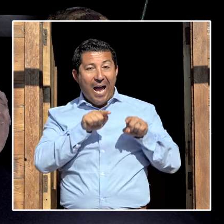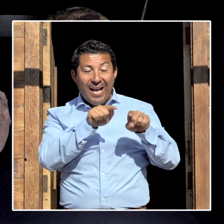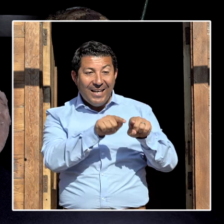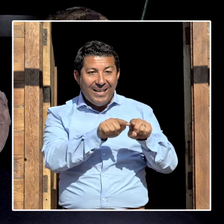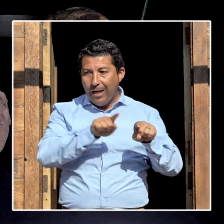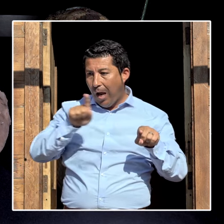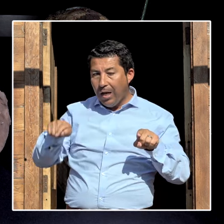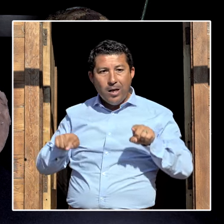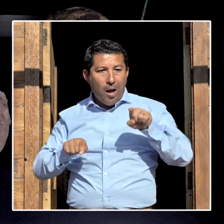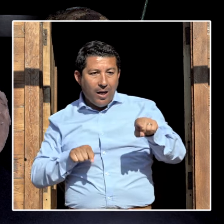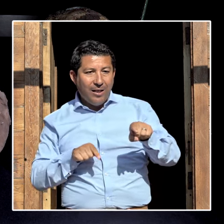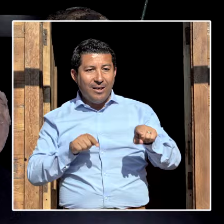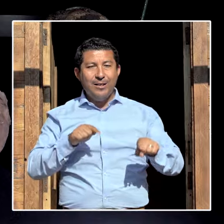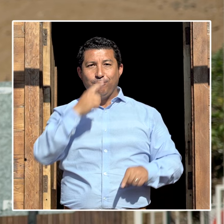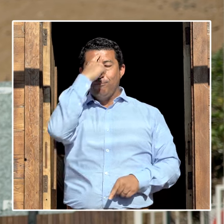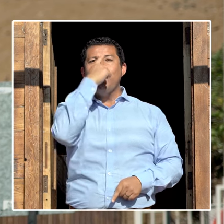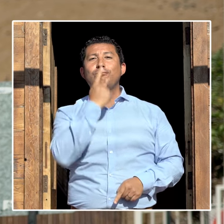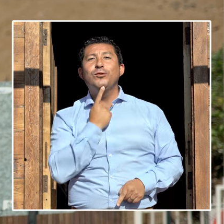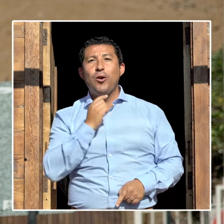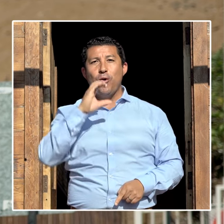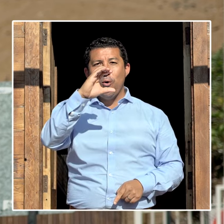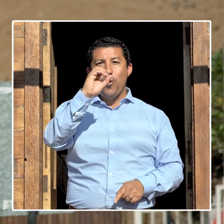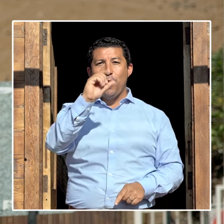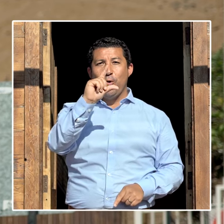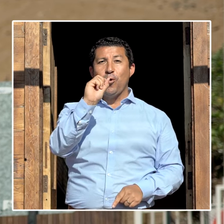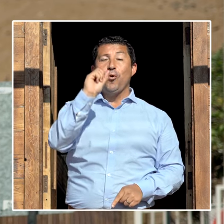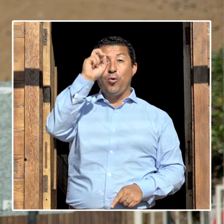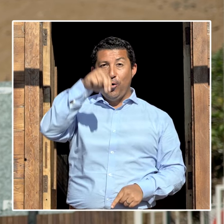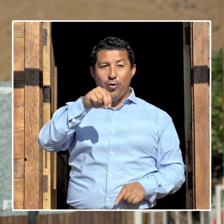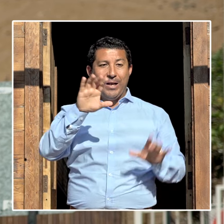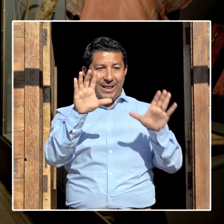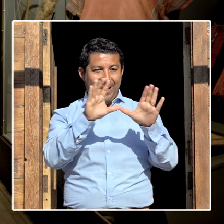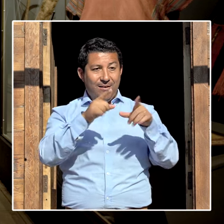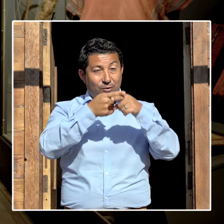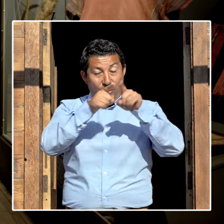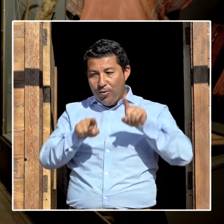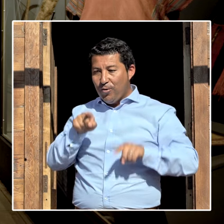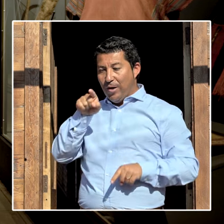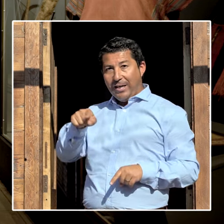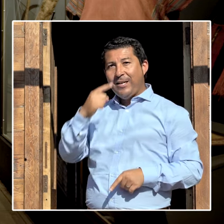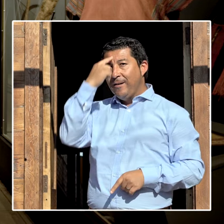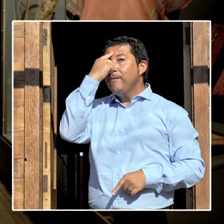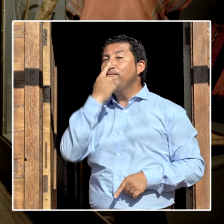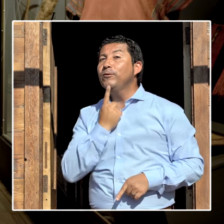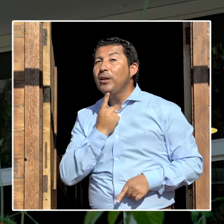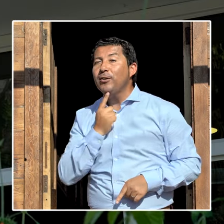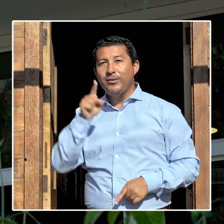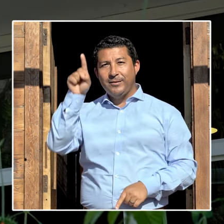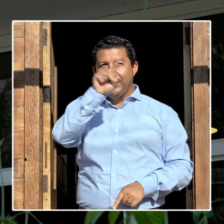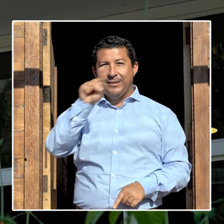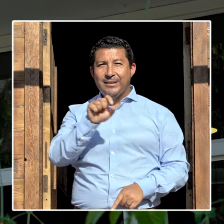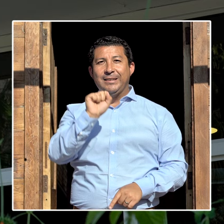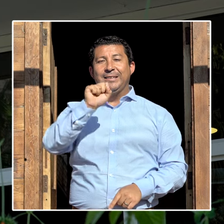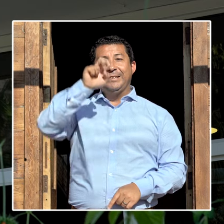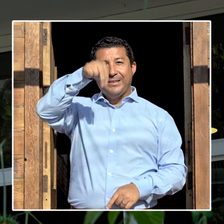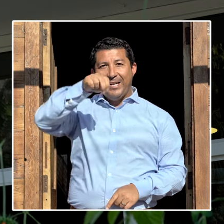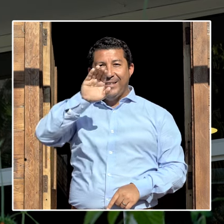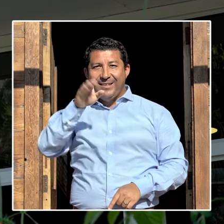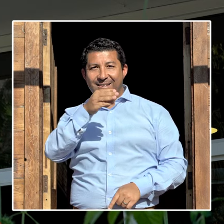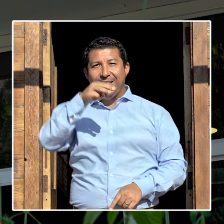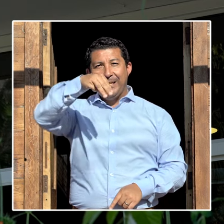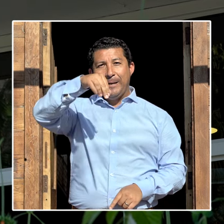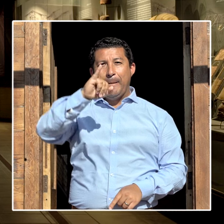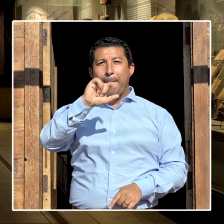te invitamos a visitar los museos colom 10 y san miguel de